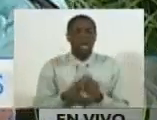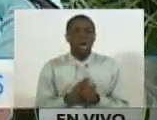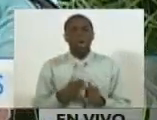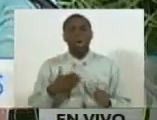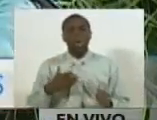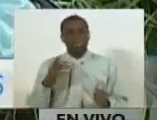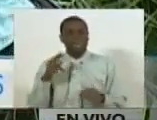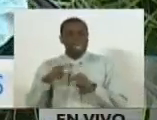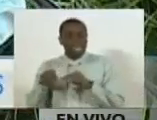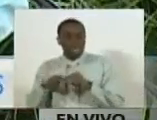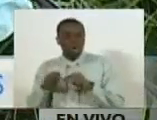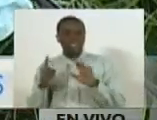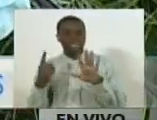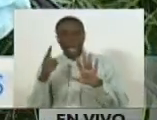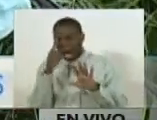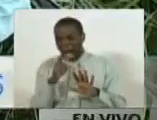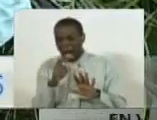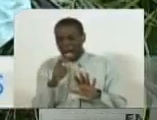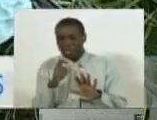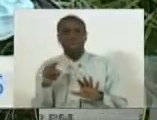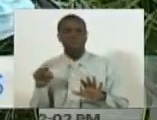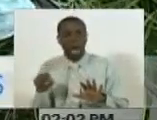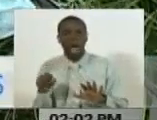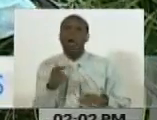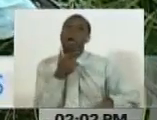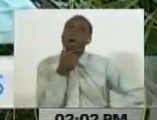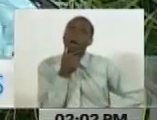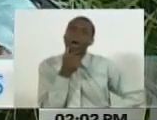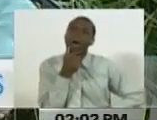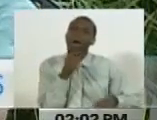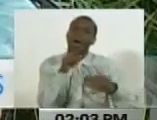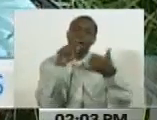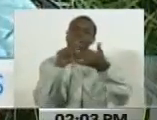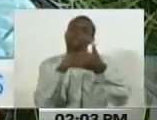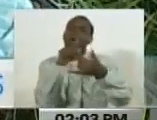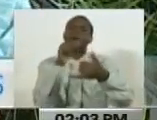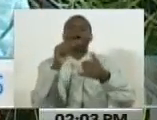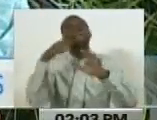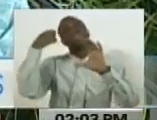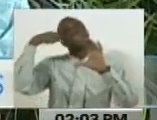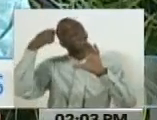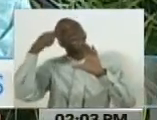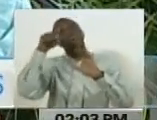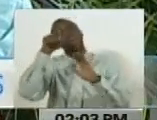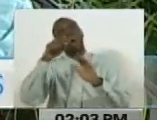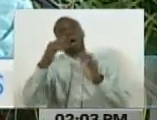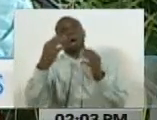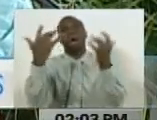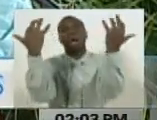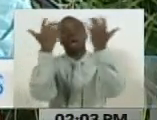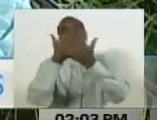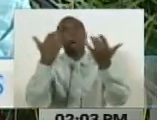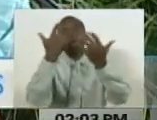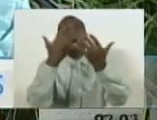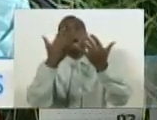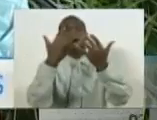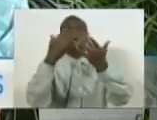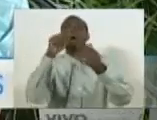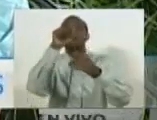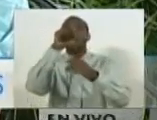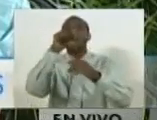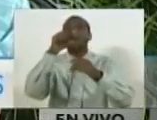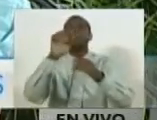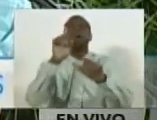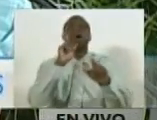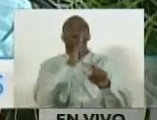de 6 años saber discernir sobre videos con contenido triple